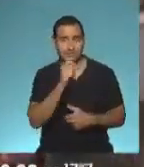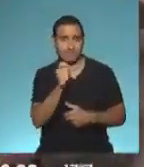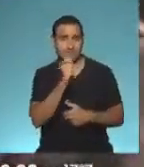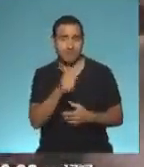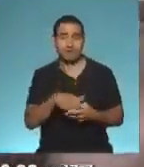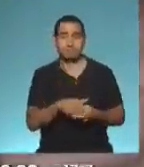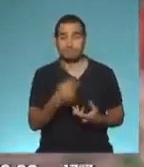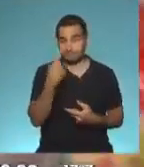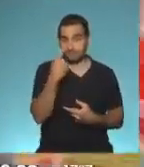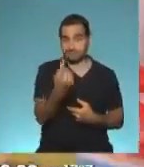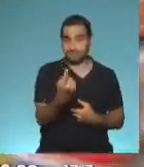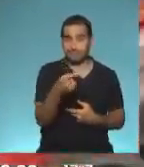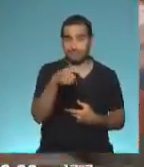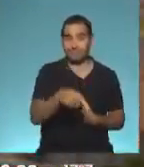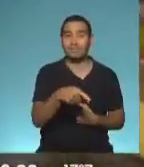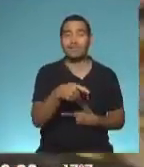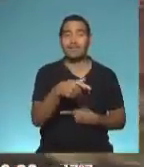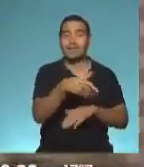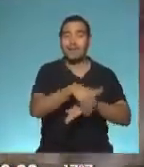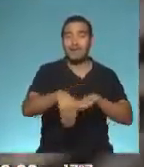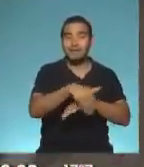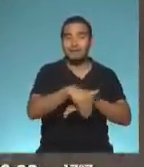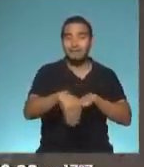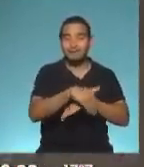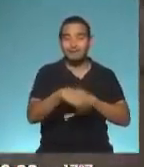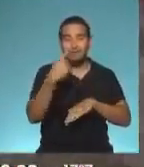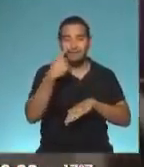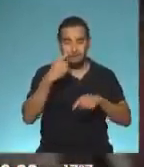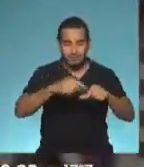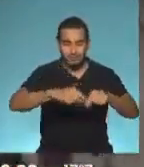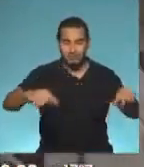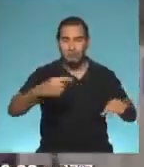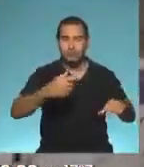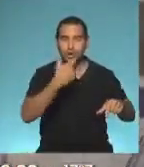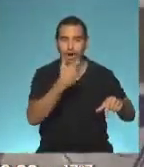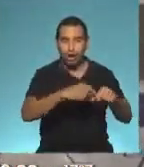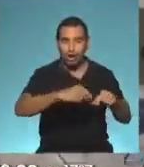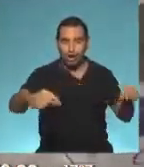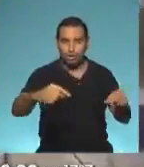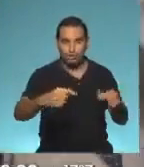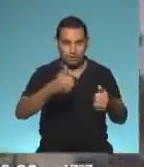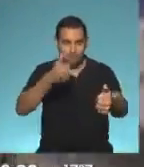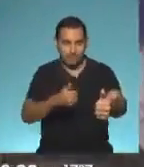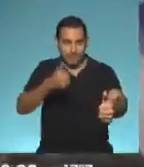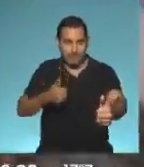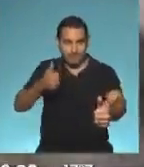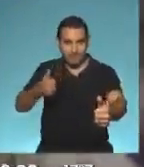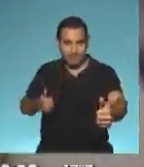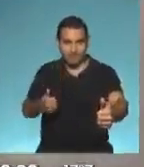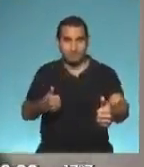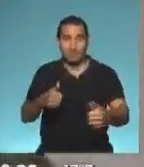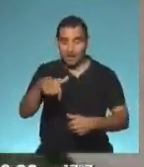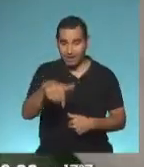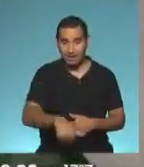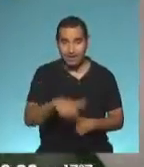bueno así como veíamos en la calle estas líneas rojas que se paran que marcan la distancia entre persona y